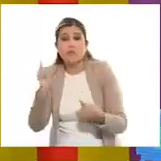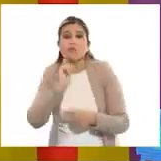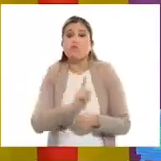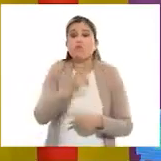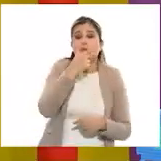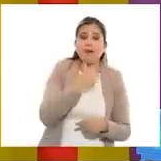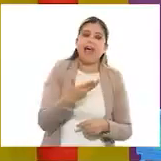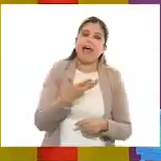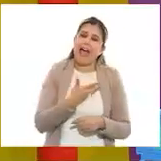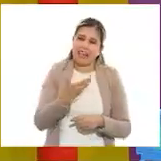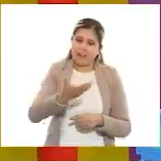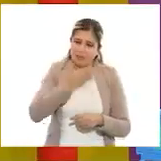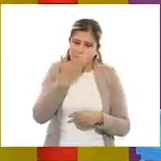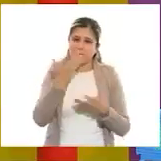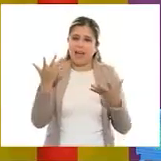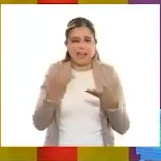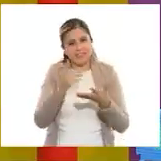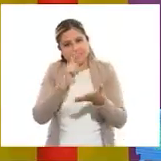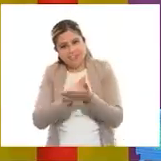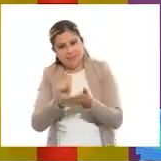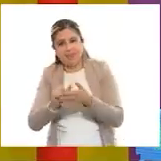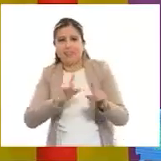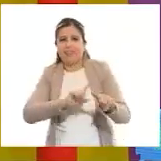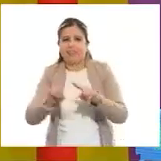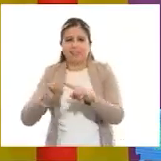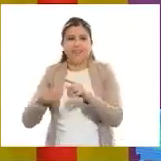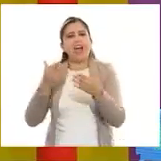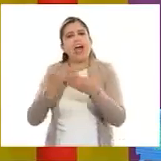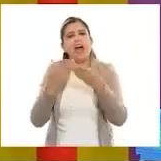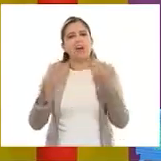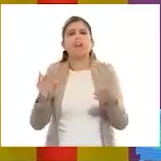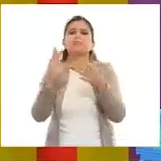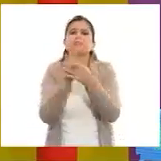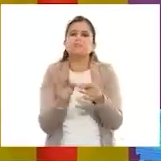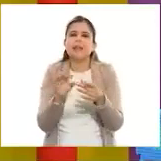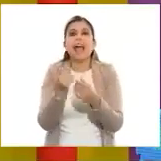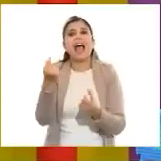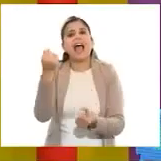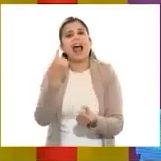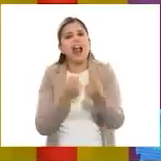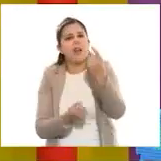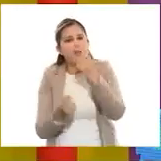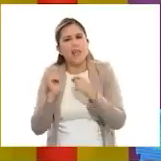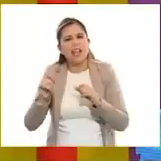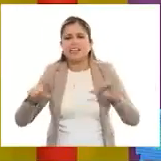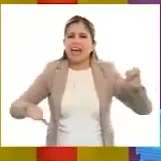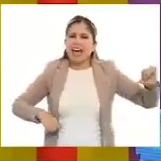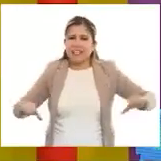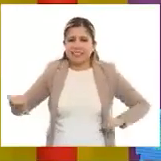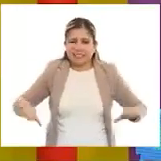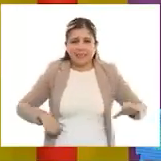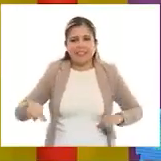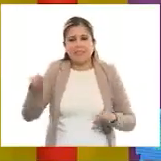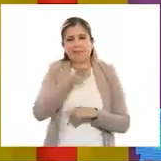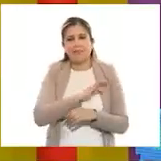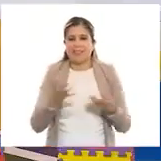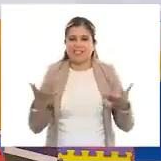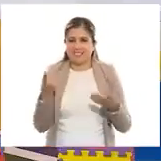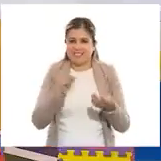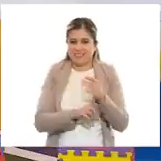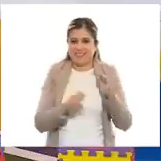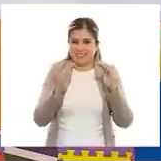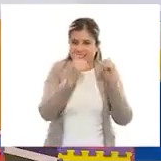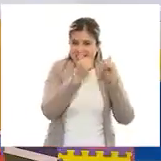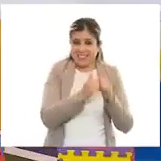tienen hábitos y rutinas diferentes. Ahora, vamos a mencionar algunas de esas actividades que pueden realizar en casa y